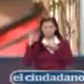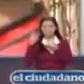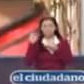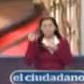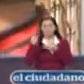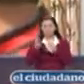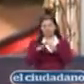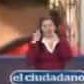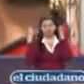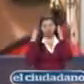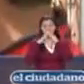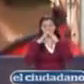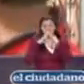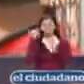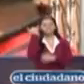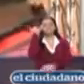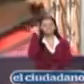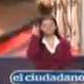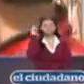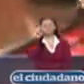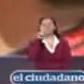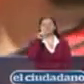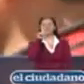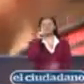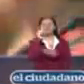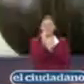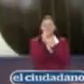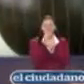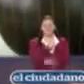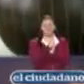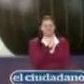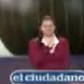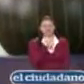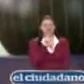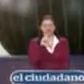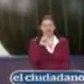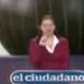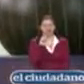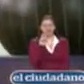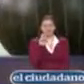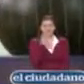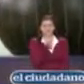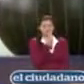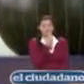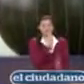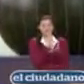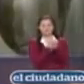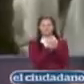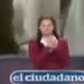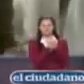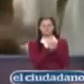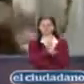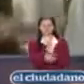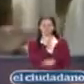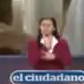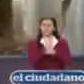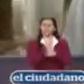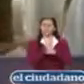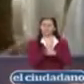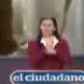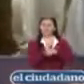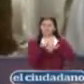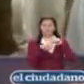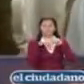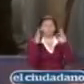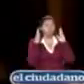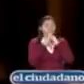allí? Este gran invento fue diseñado por César Álvarez y Sheila Rivera, una pareja de esposos que al ver los peligros que existen